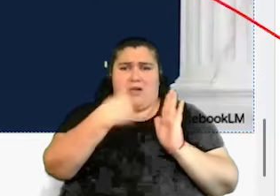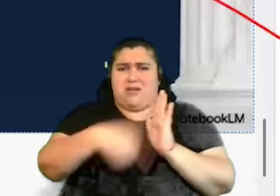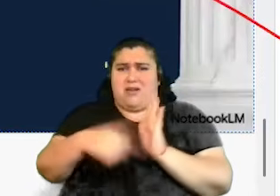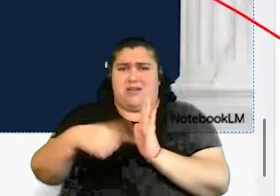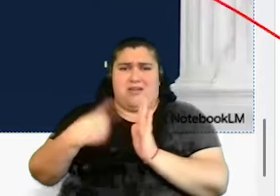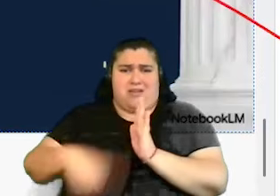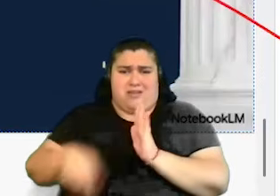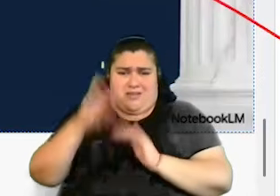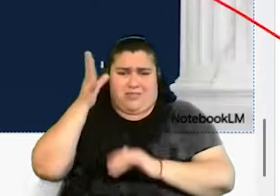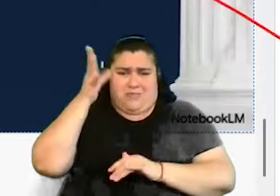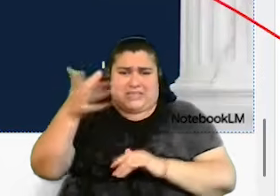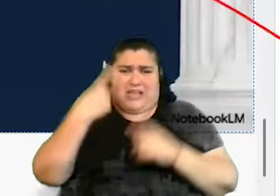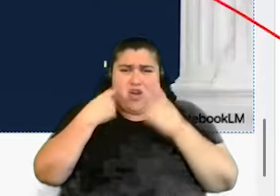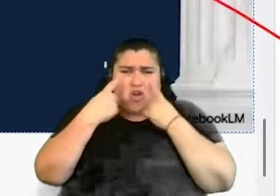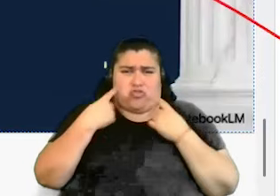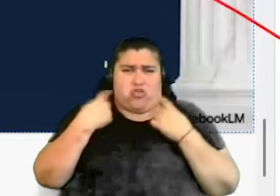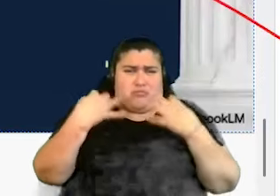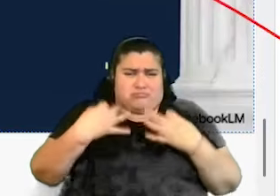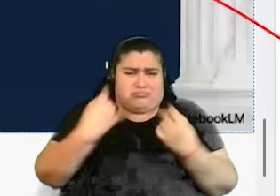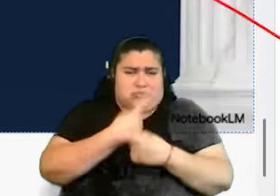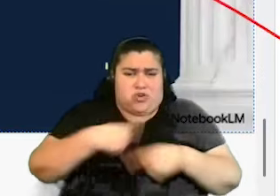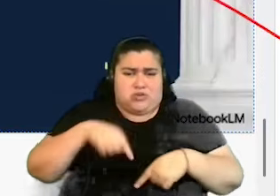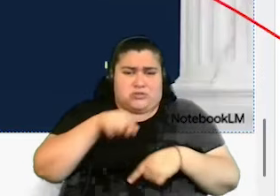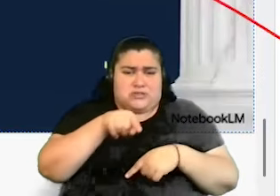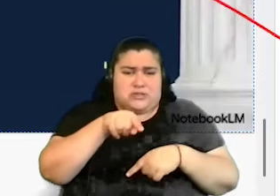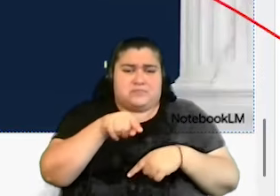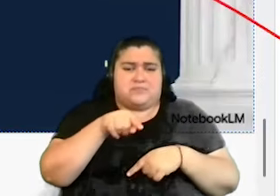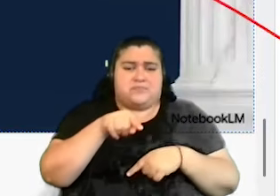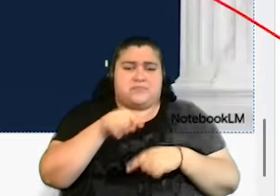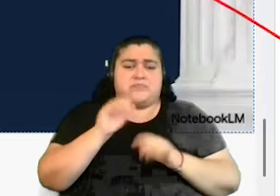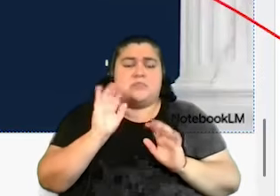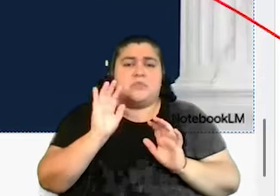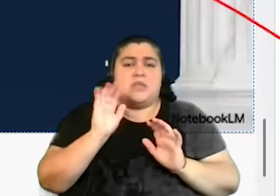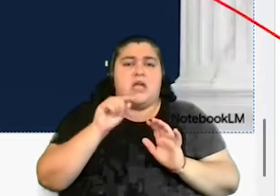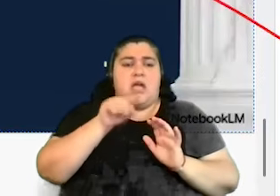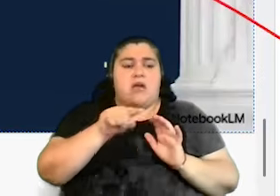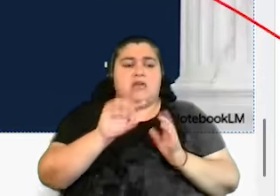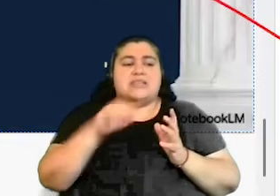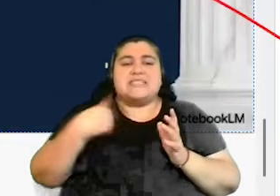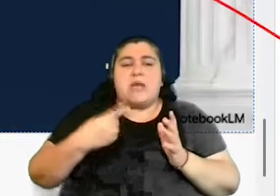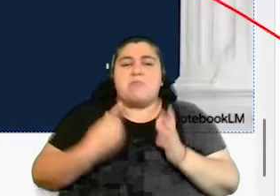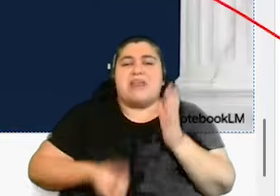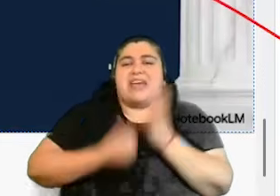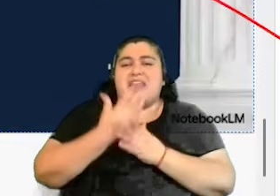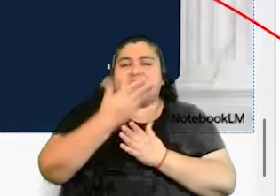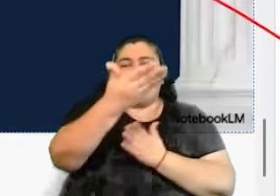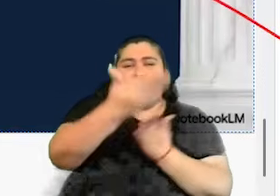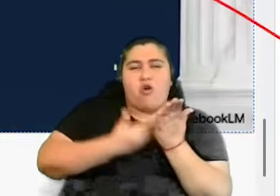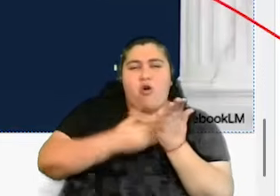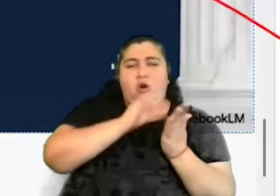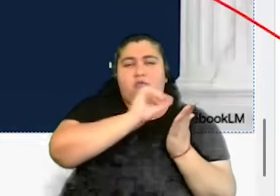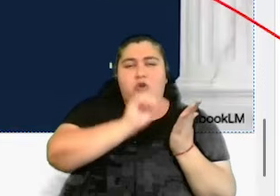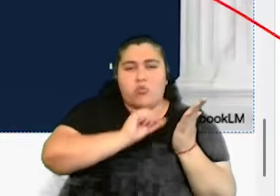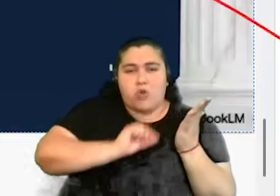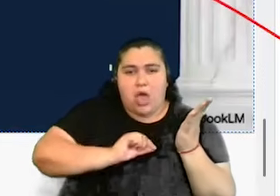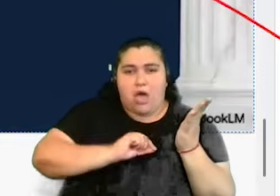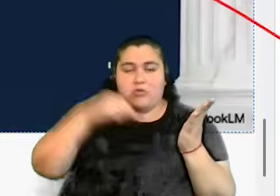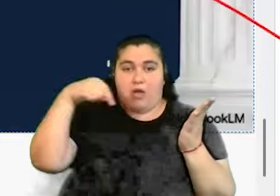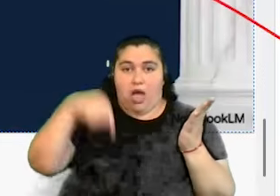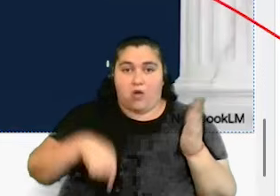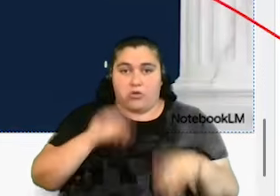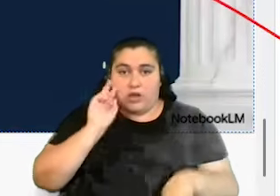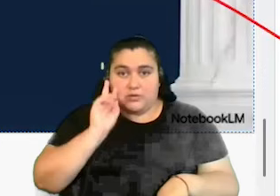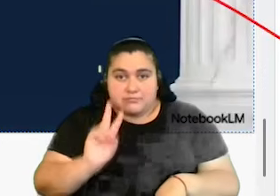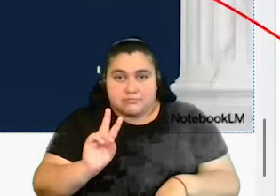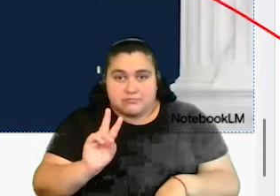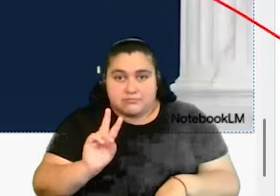y controles. Yo siempre trabajé en el diseño de formularios y la verdad que me sorprende que